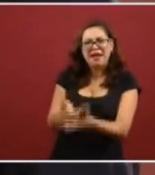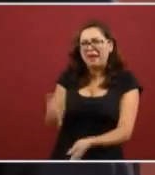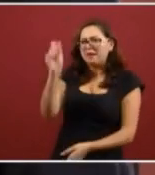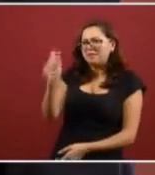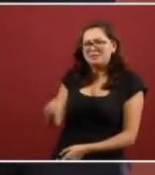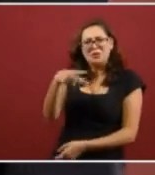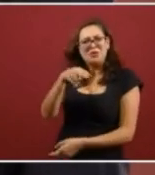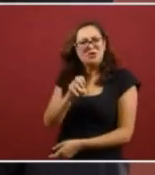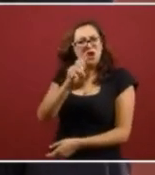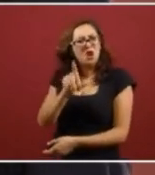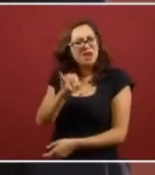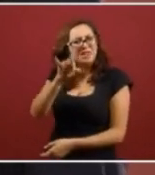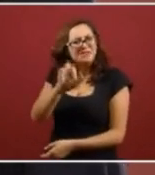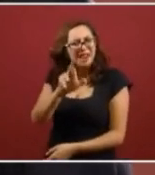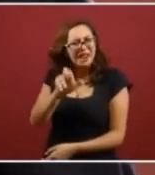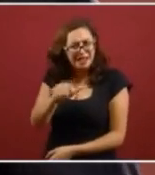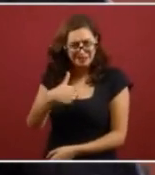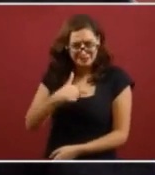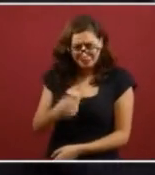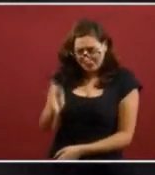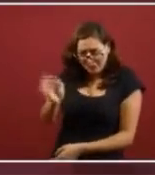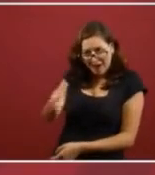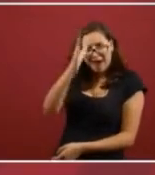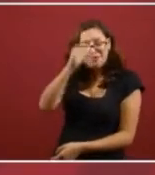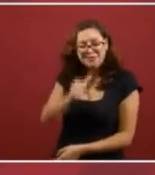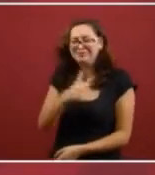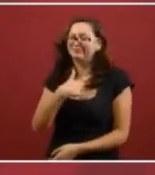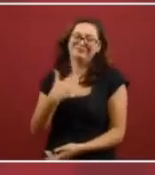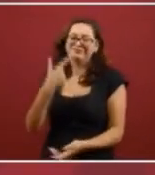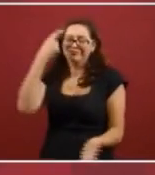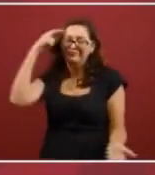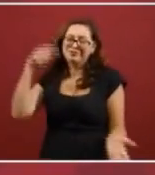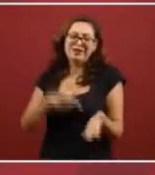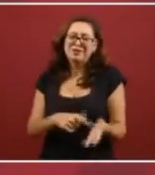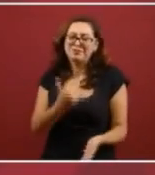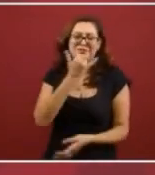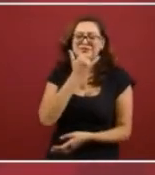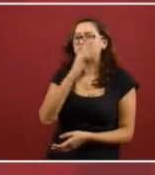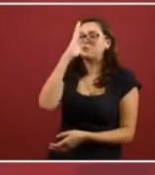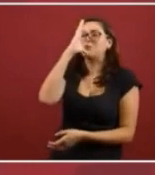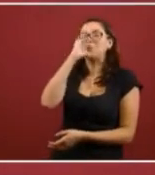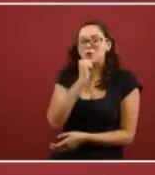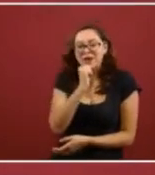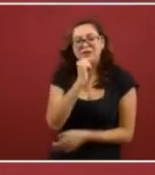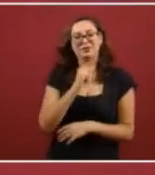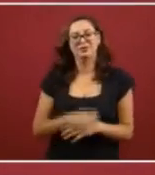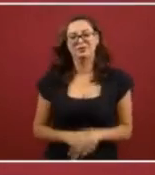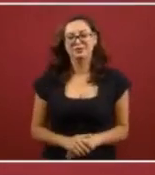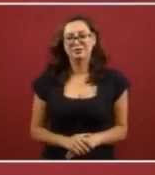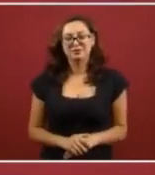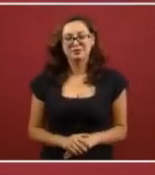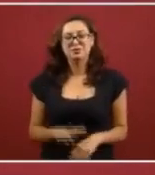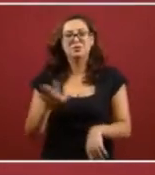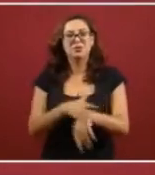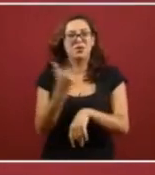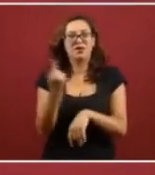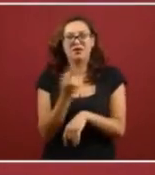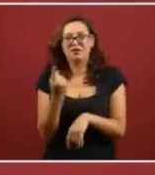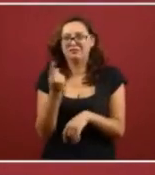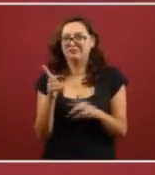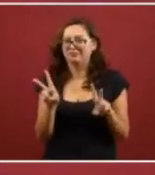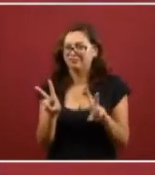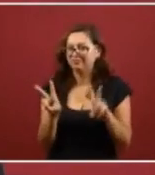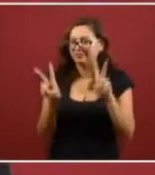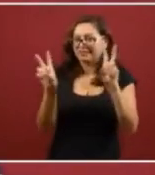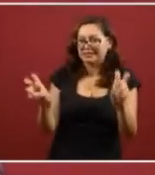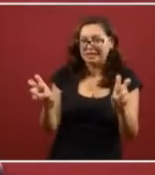de lo mismo. More o sea, of no the puedo same aceptar algo en lo que no creo. I cannot accept something I do not believe in. Ni siquiera es un asunto it's not